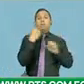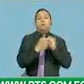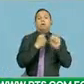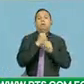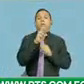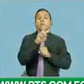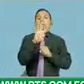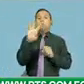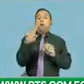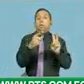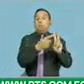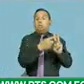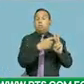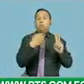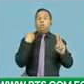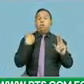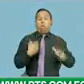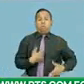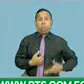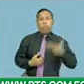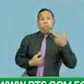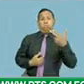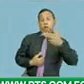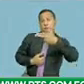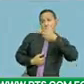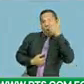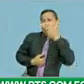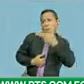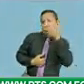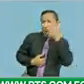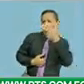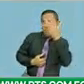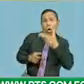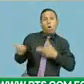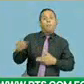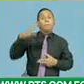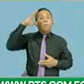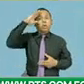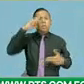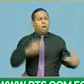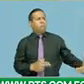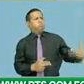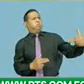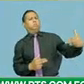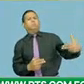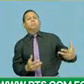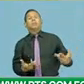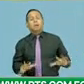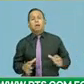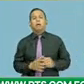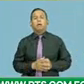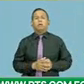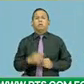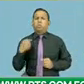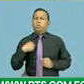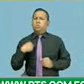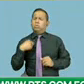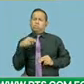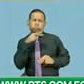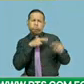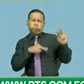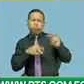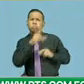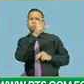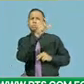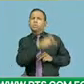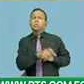quien realizó los disparos, que terminaron hiriendo a un uniformado. Nosotros logramos ubicar a una primera persona